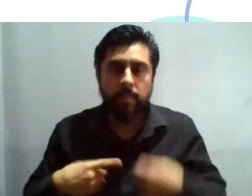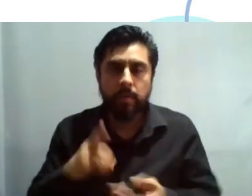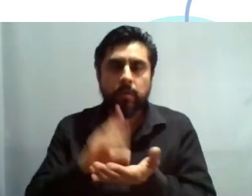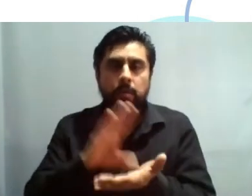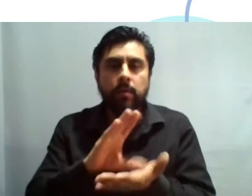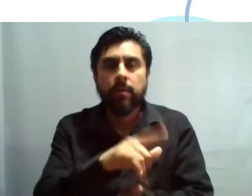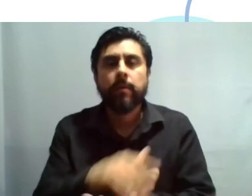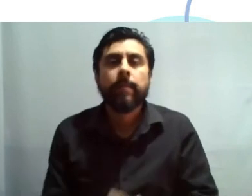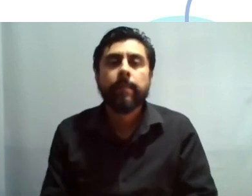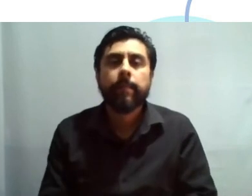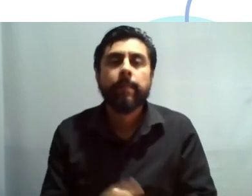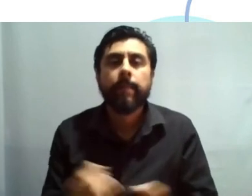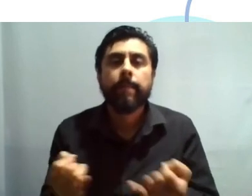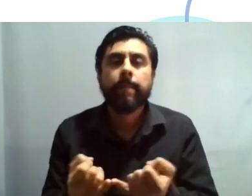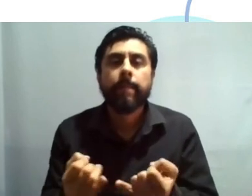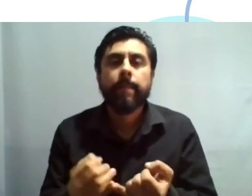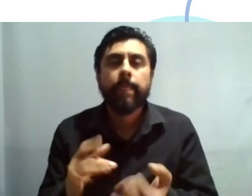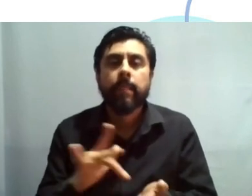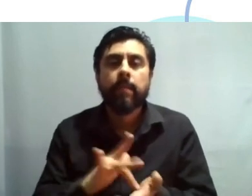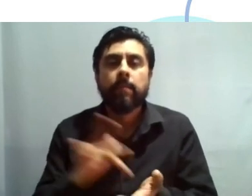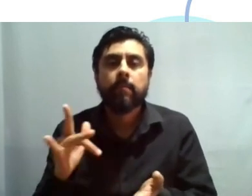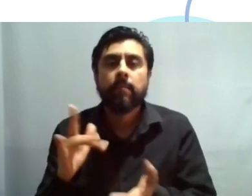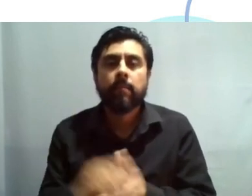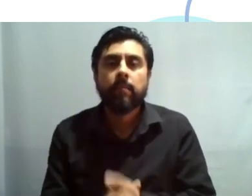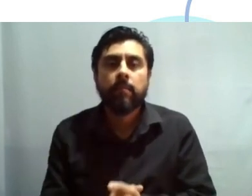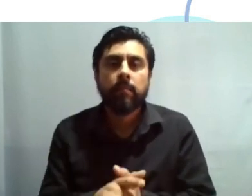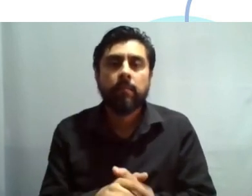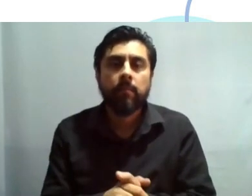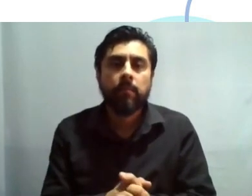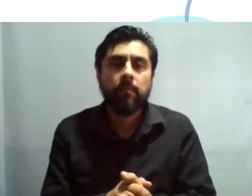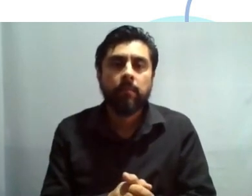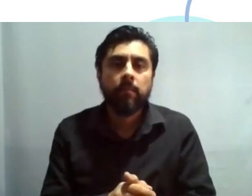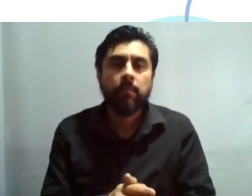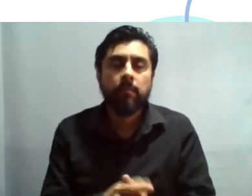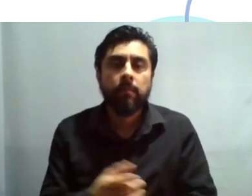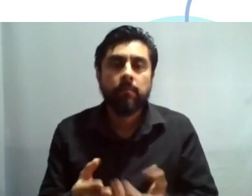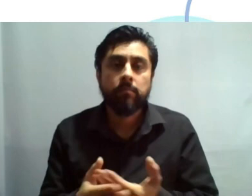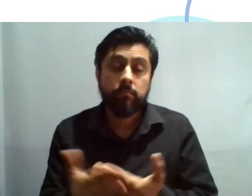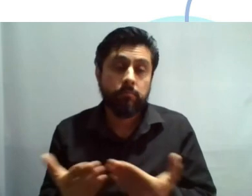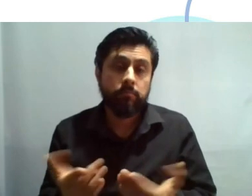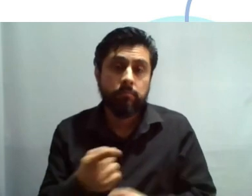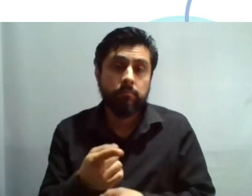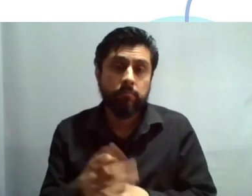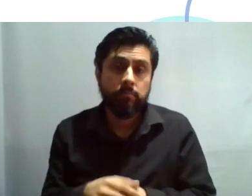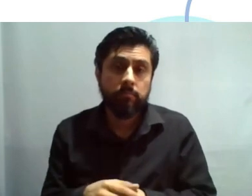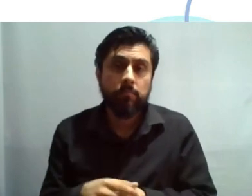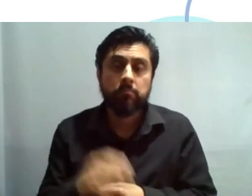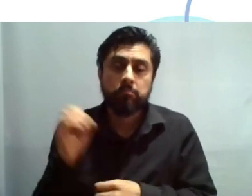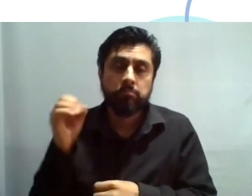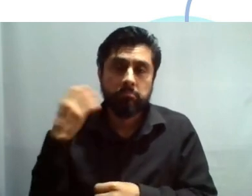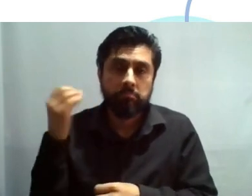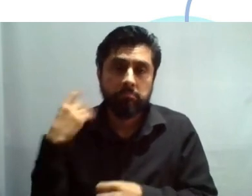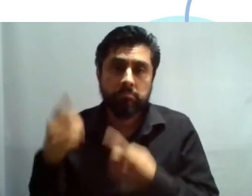un agradecimiento muy grande de mi parte a Audio Amigo por invitarme siempre a pertenecer a pláticas,